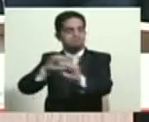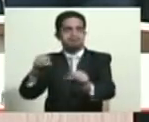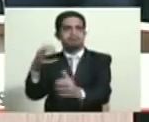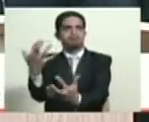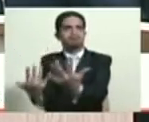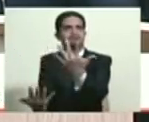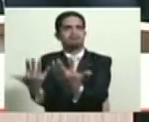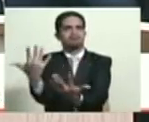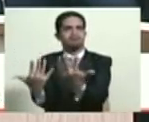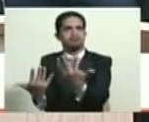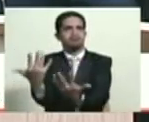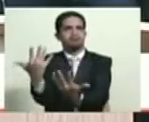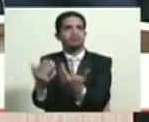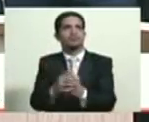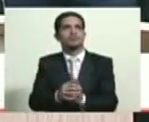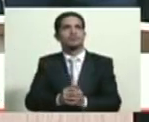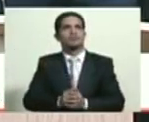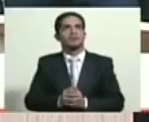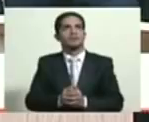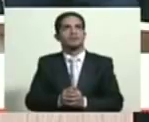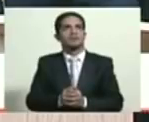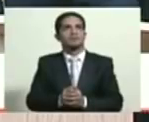del patio de transmisión de Guri,